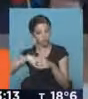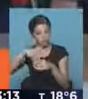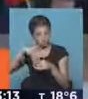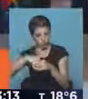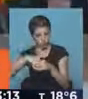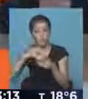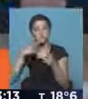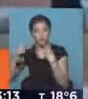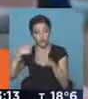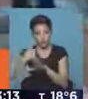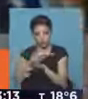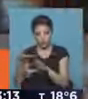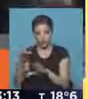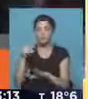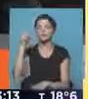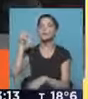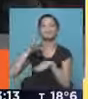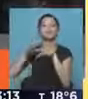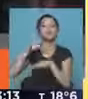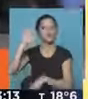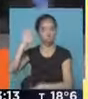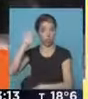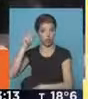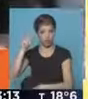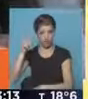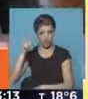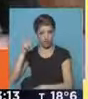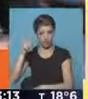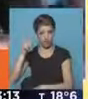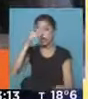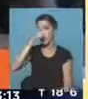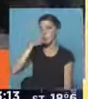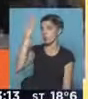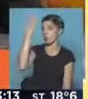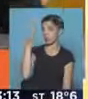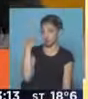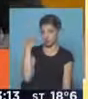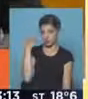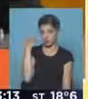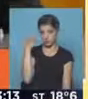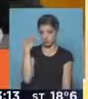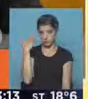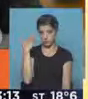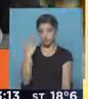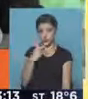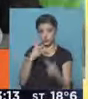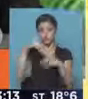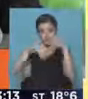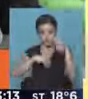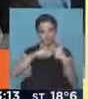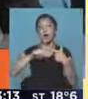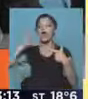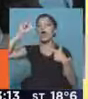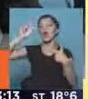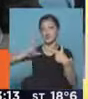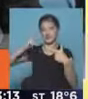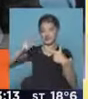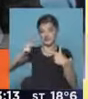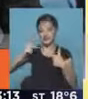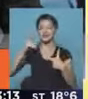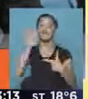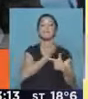de Colombia. El domingo 2 se vota, el lunes 3 se reúnen Santos y